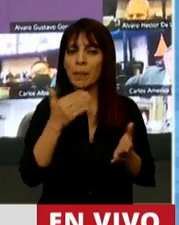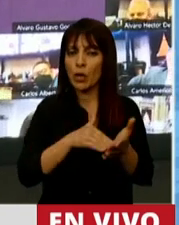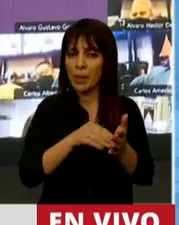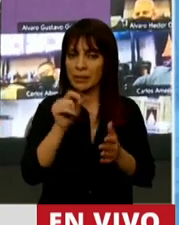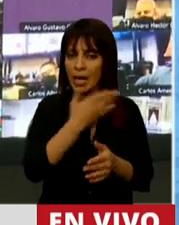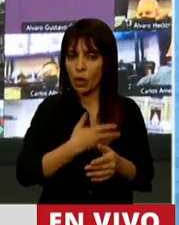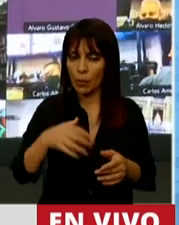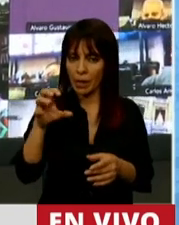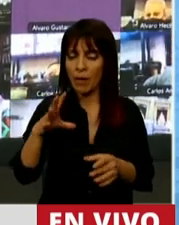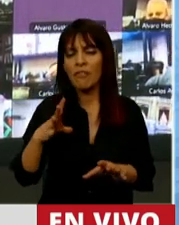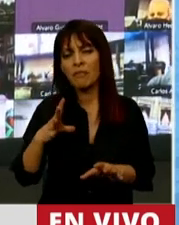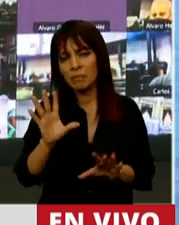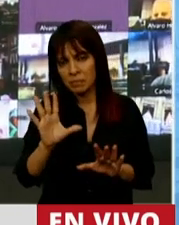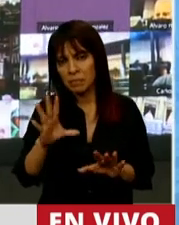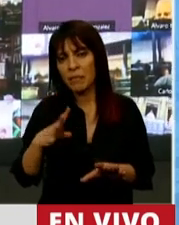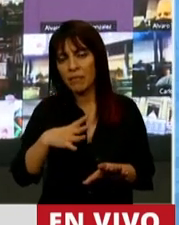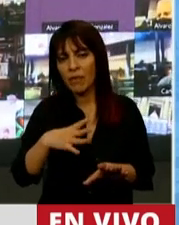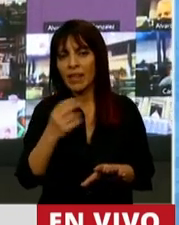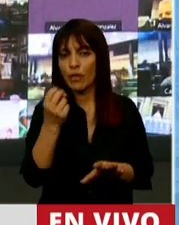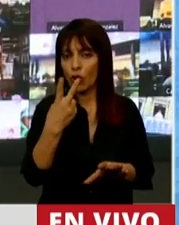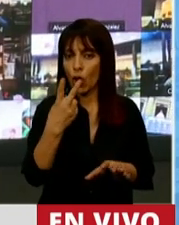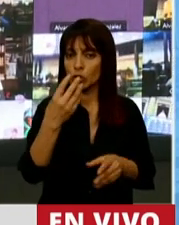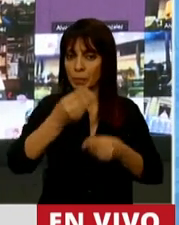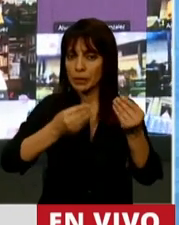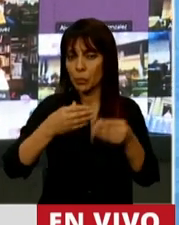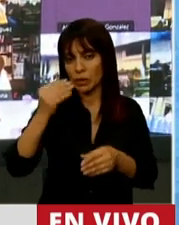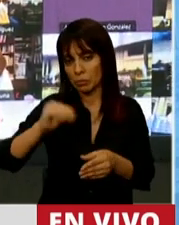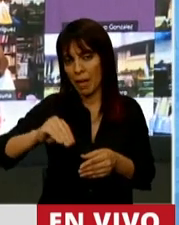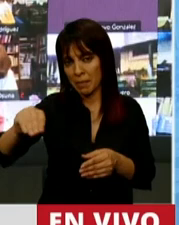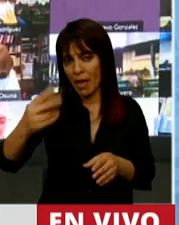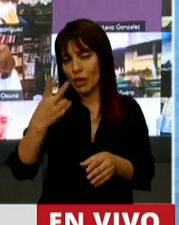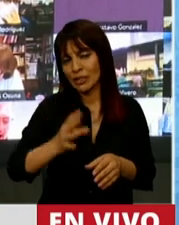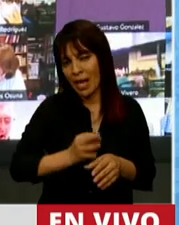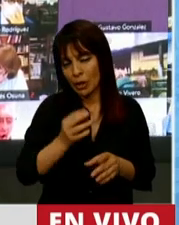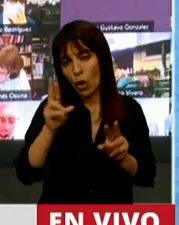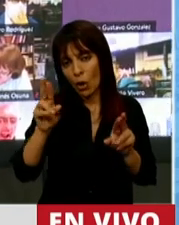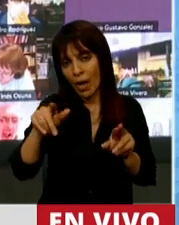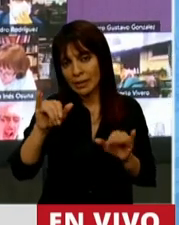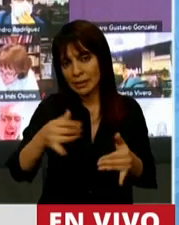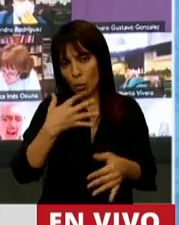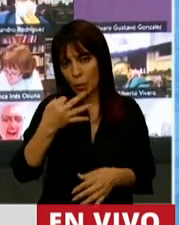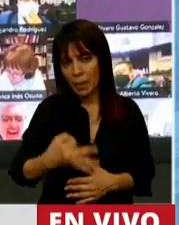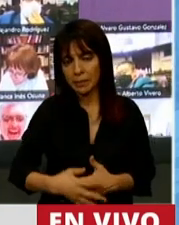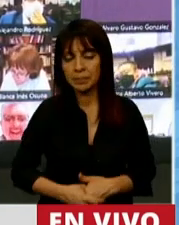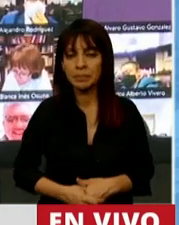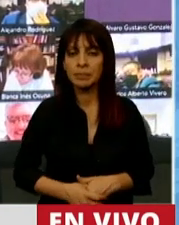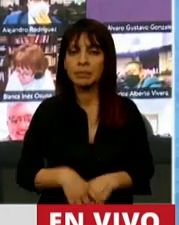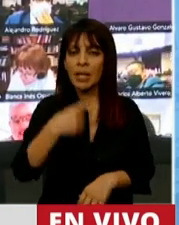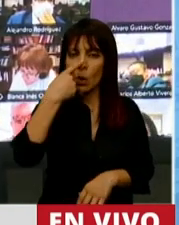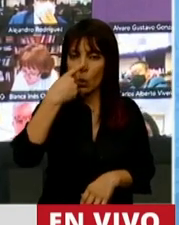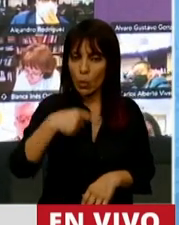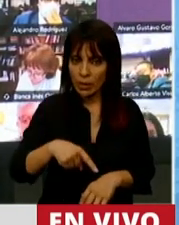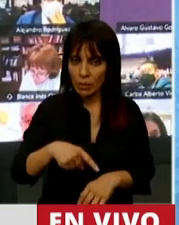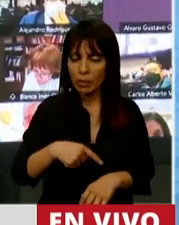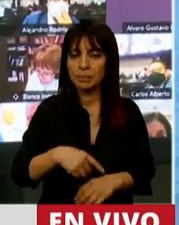queda tiempo y todavía quedan 2 presupuestos más después de este. Esperemos que ahí sí lo cumplan. Pero por último,